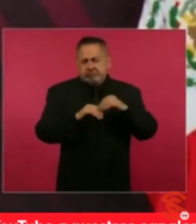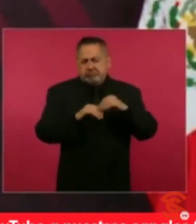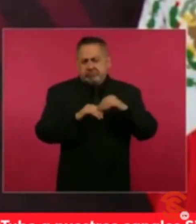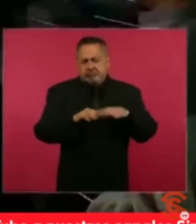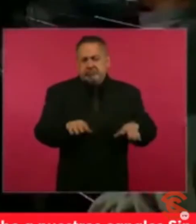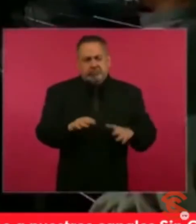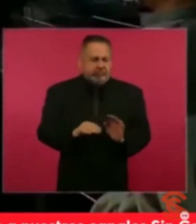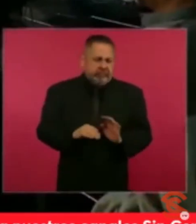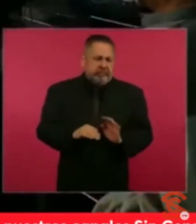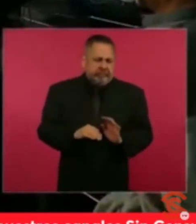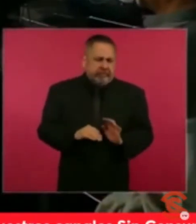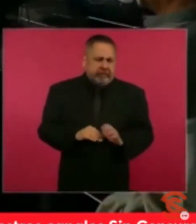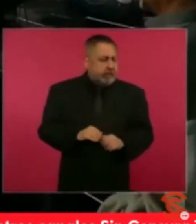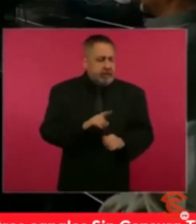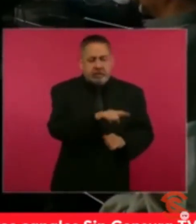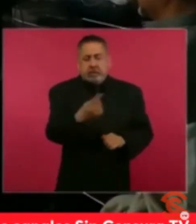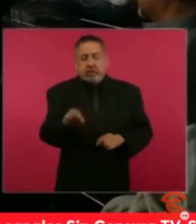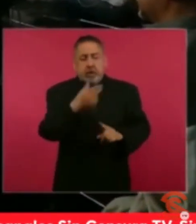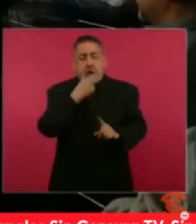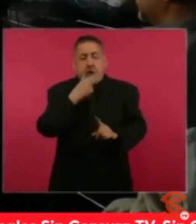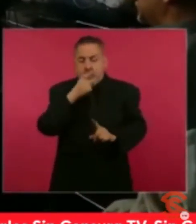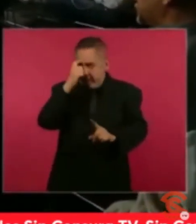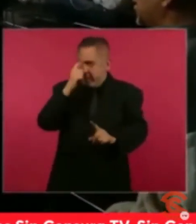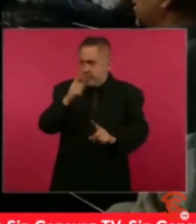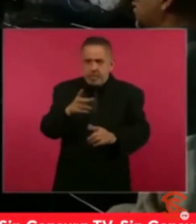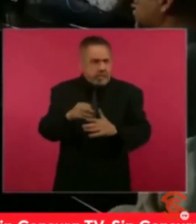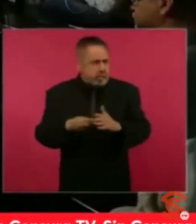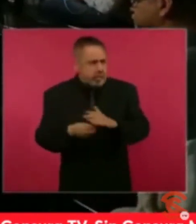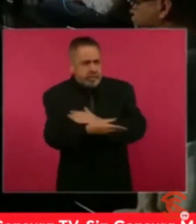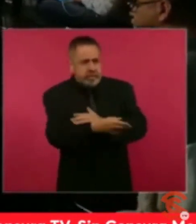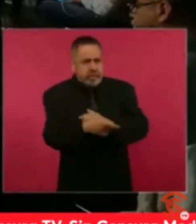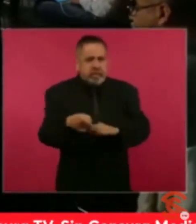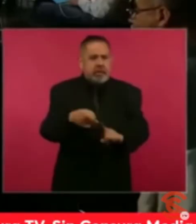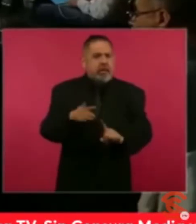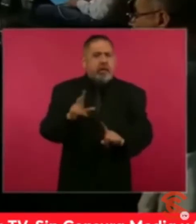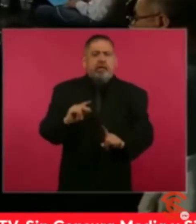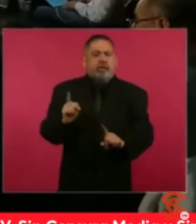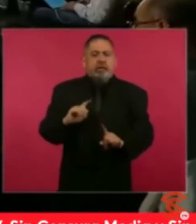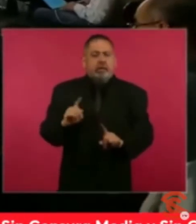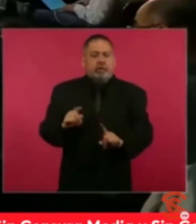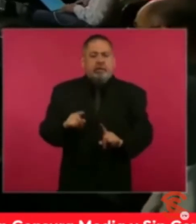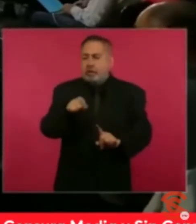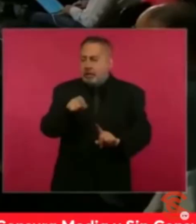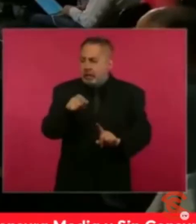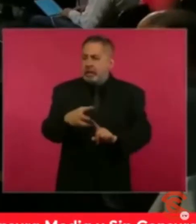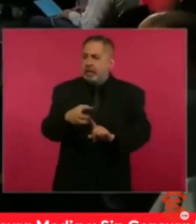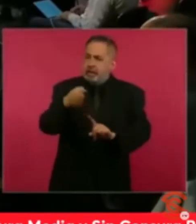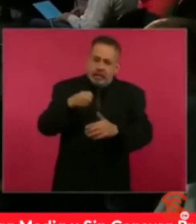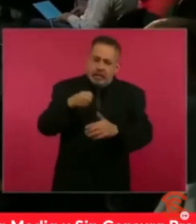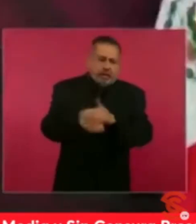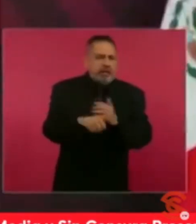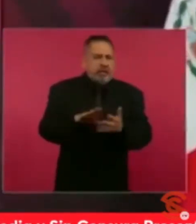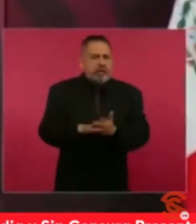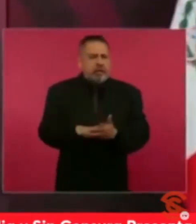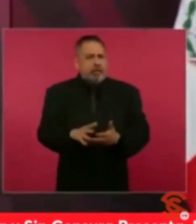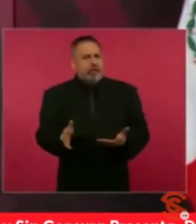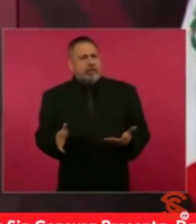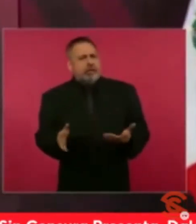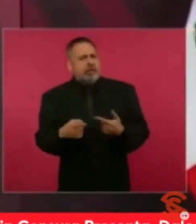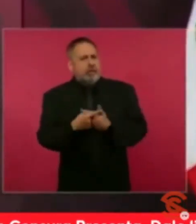pero con Assange no aplicaron el mismo